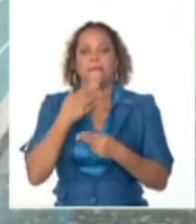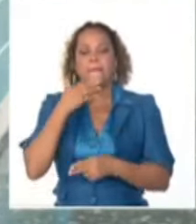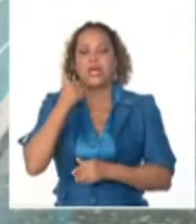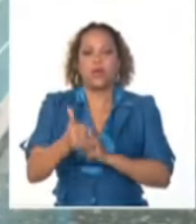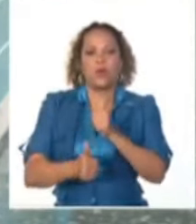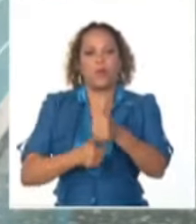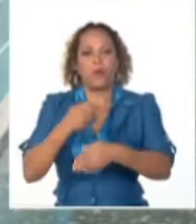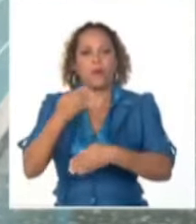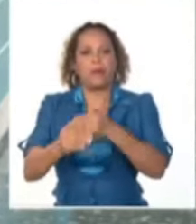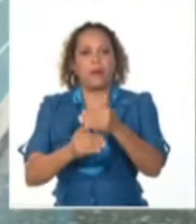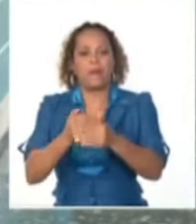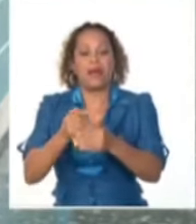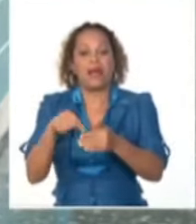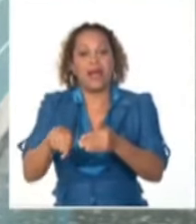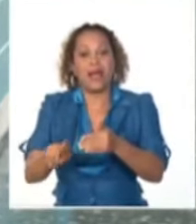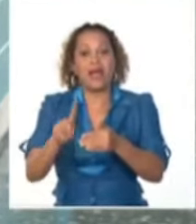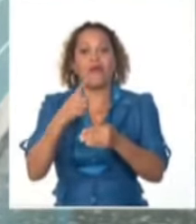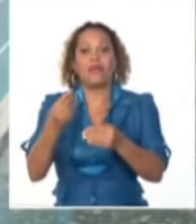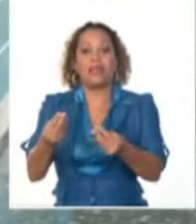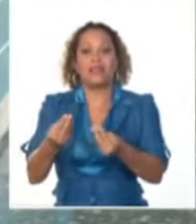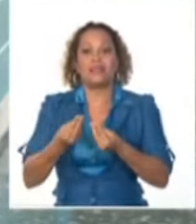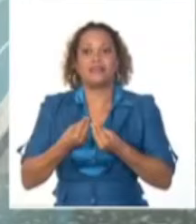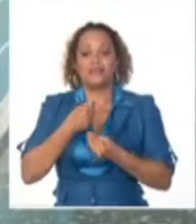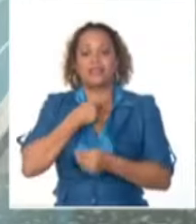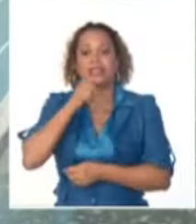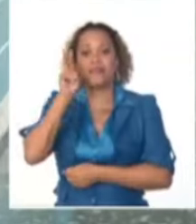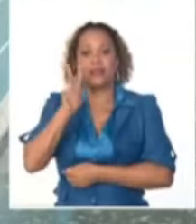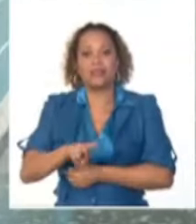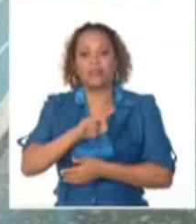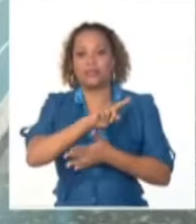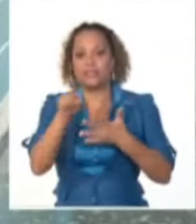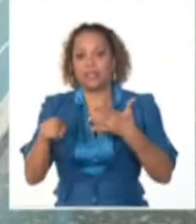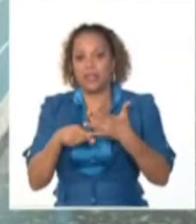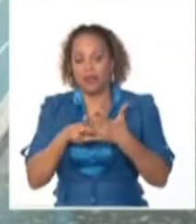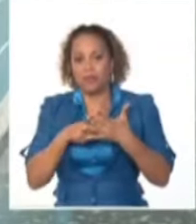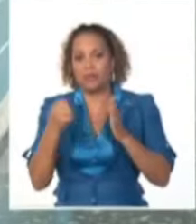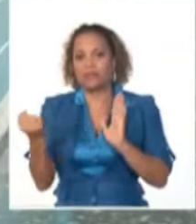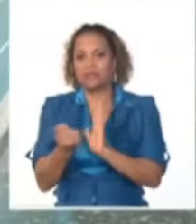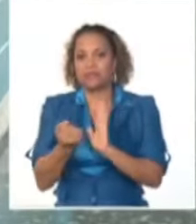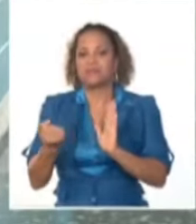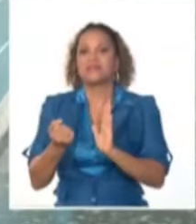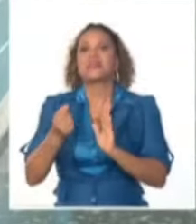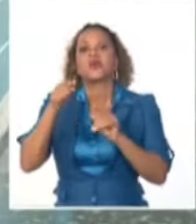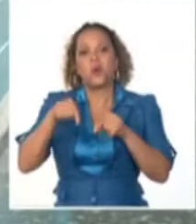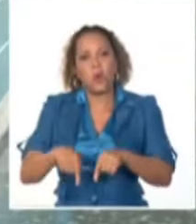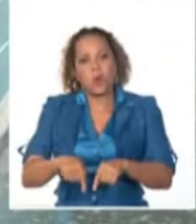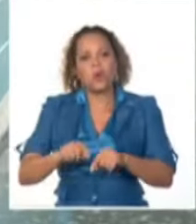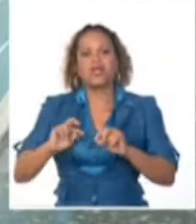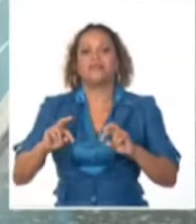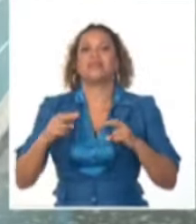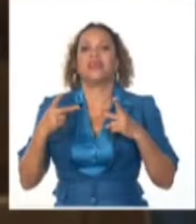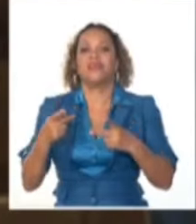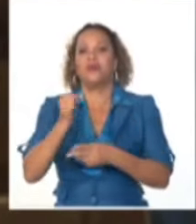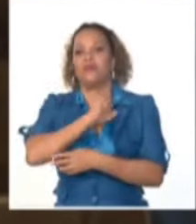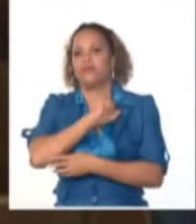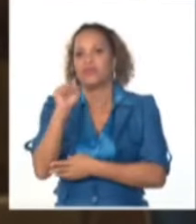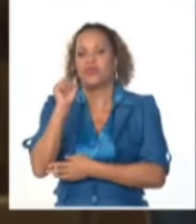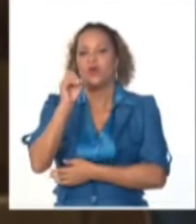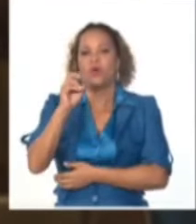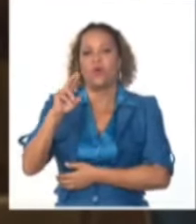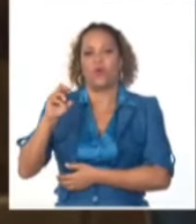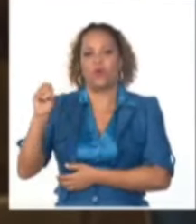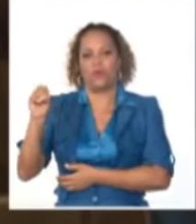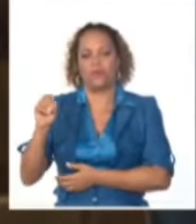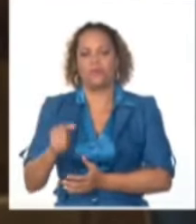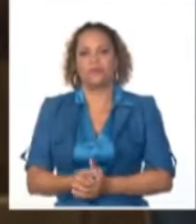y cuando recibió la evaluación de la Junta, pues hoy obtuvo la condición de oro. En el